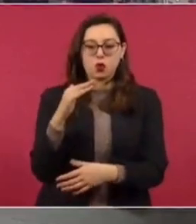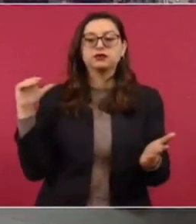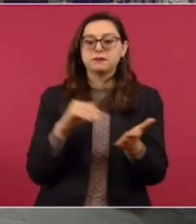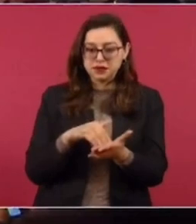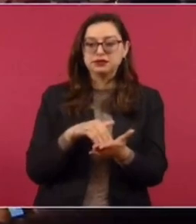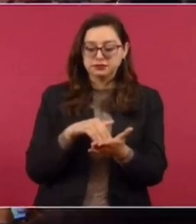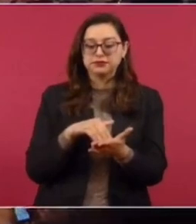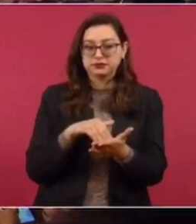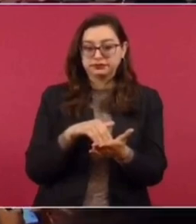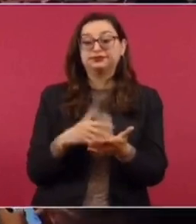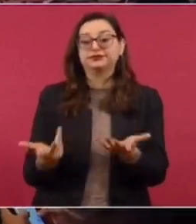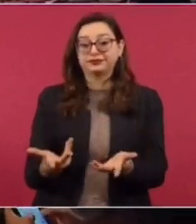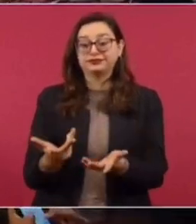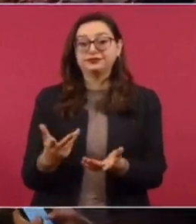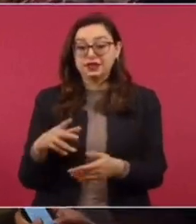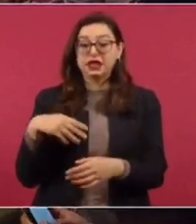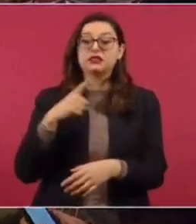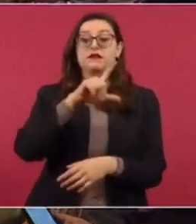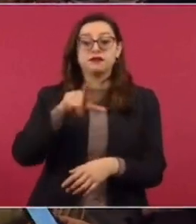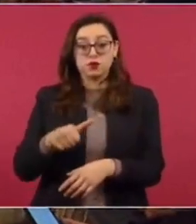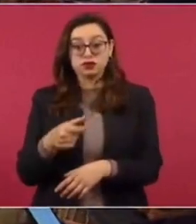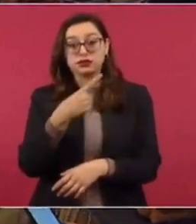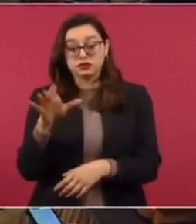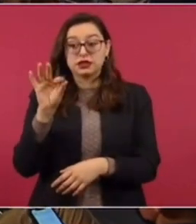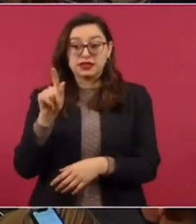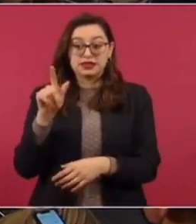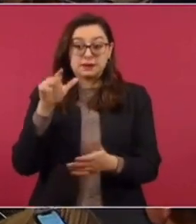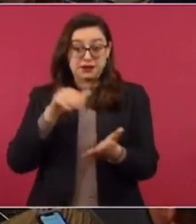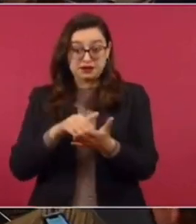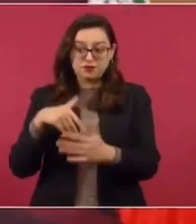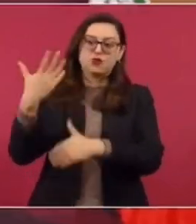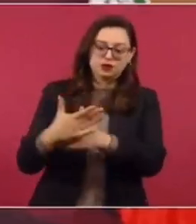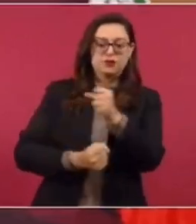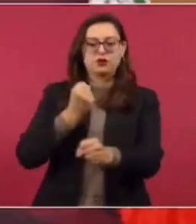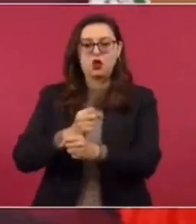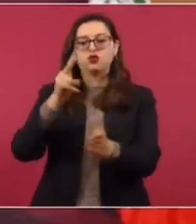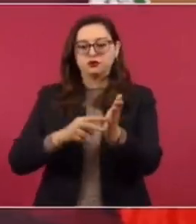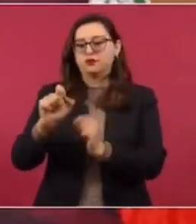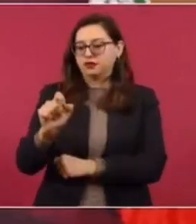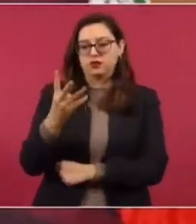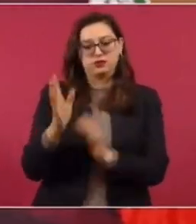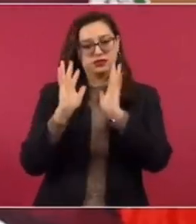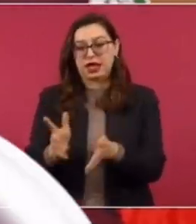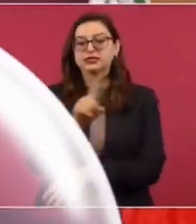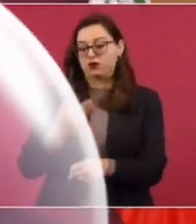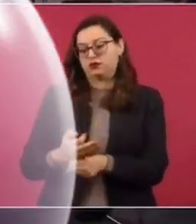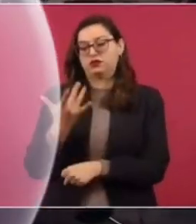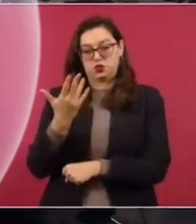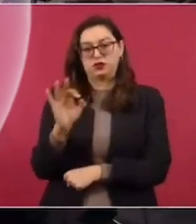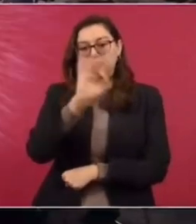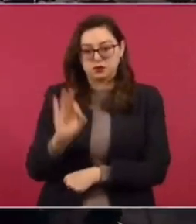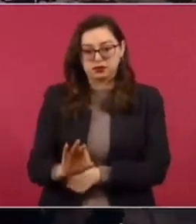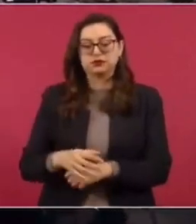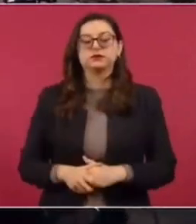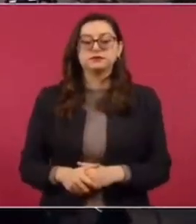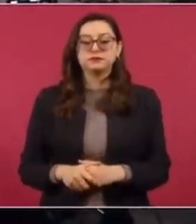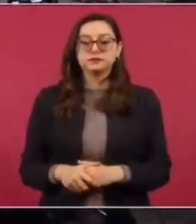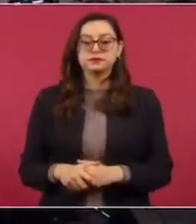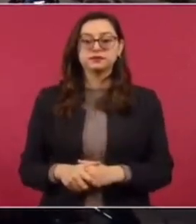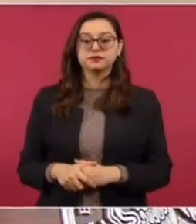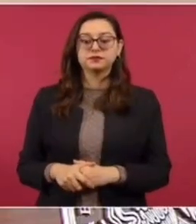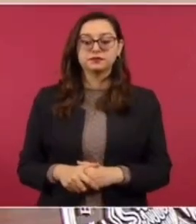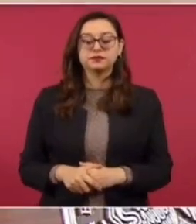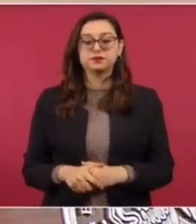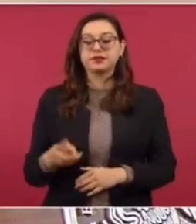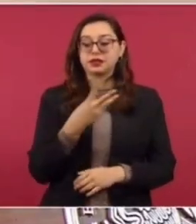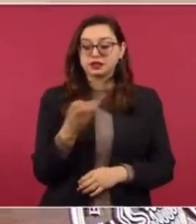Y los otros 170 mil entran en diciembre. O sea, y ya 24 ya va a estar procesando a toda su capacidad diarios.